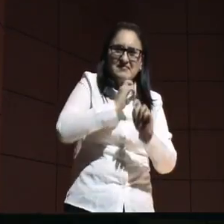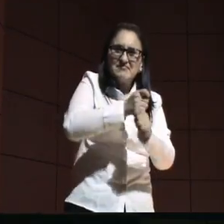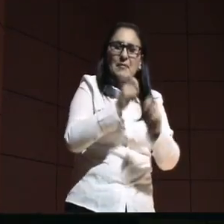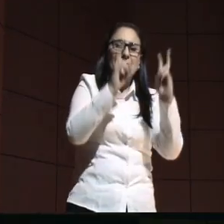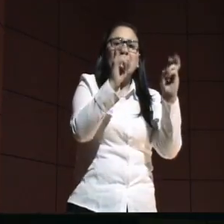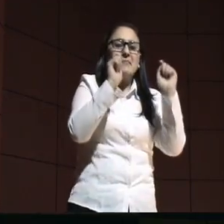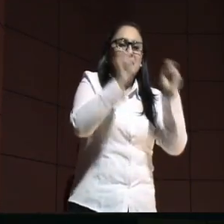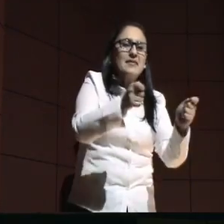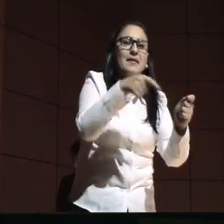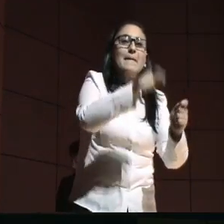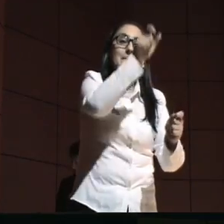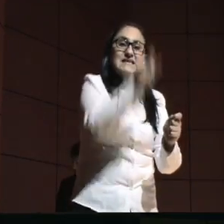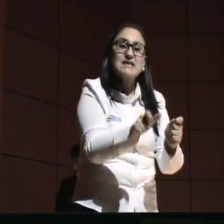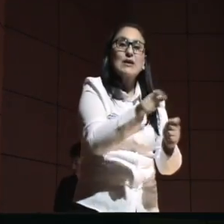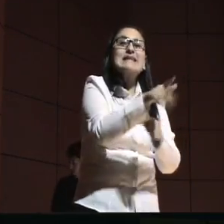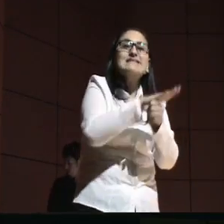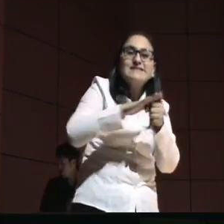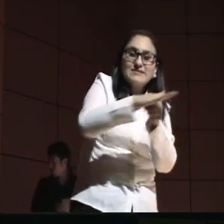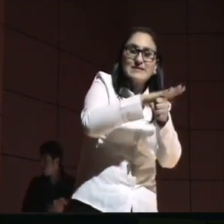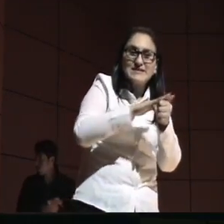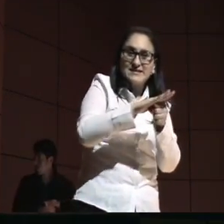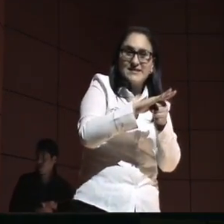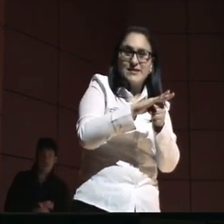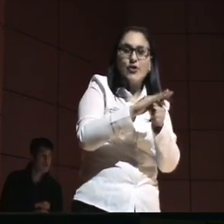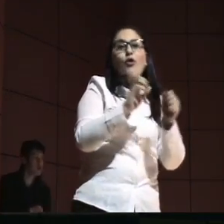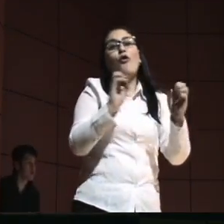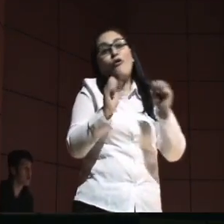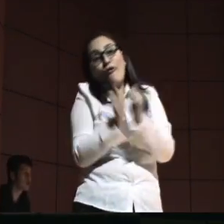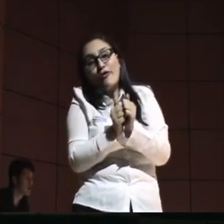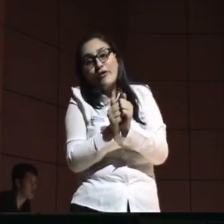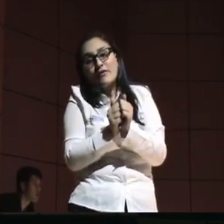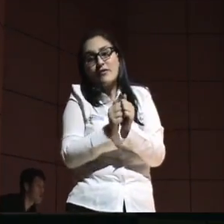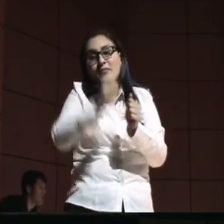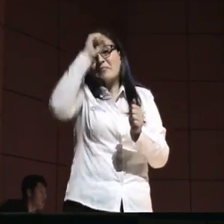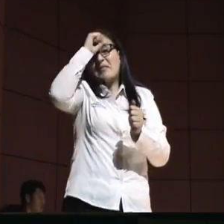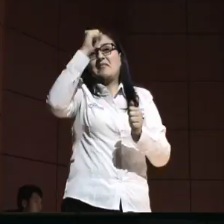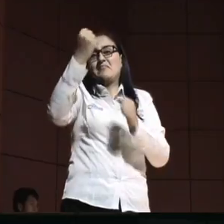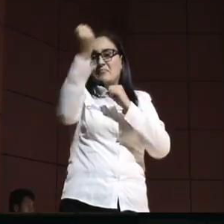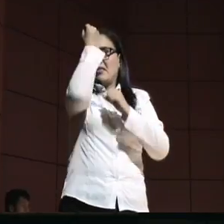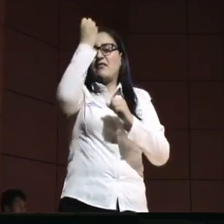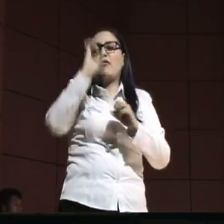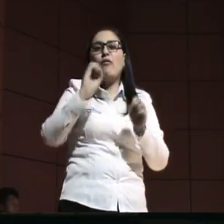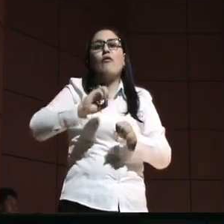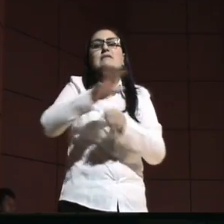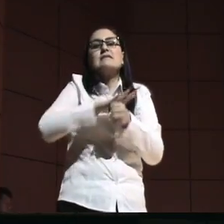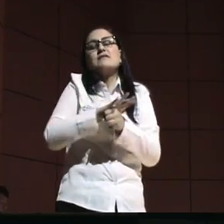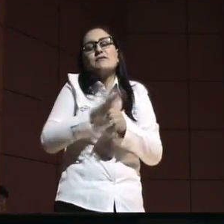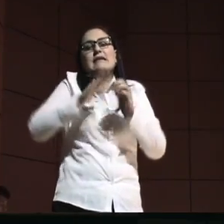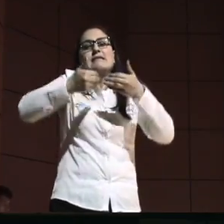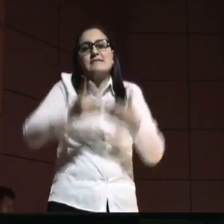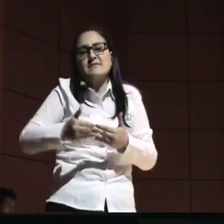etiquetada como persona en situación con o en condición de discapacidad.